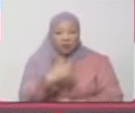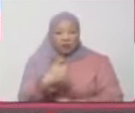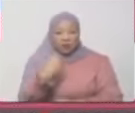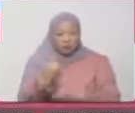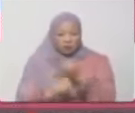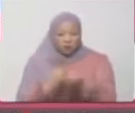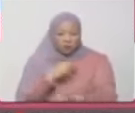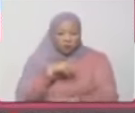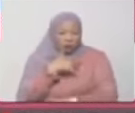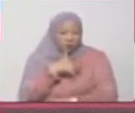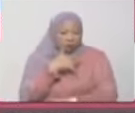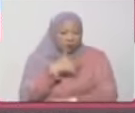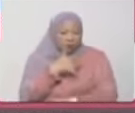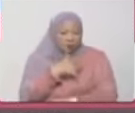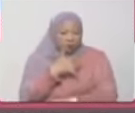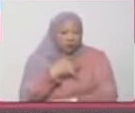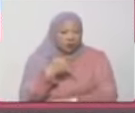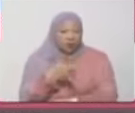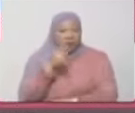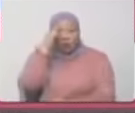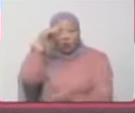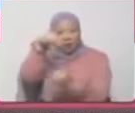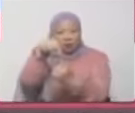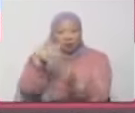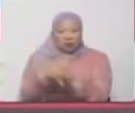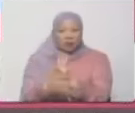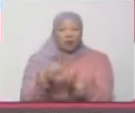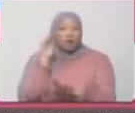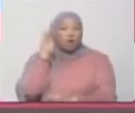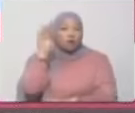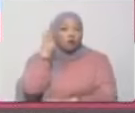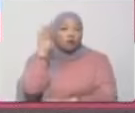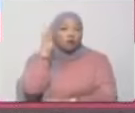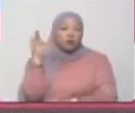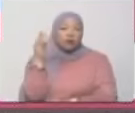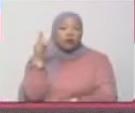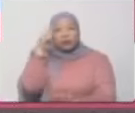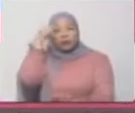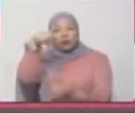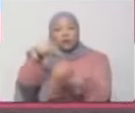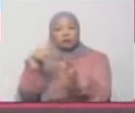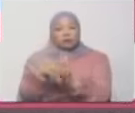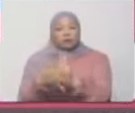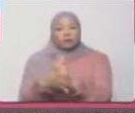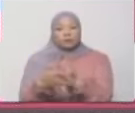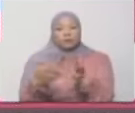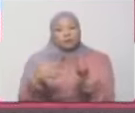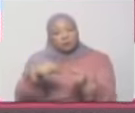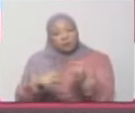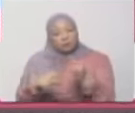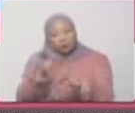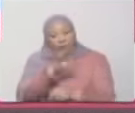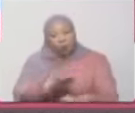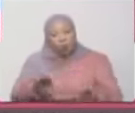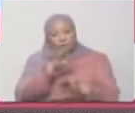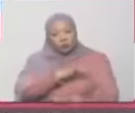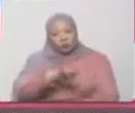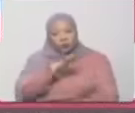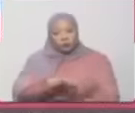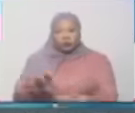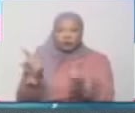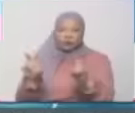llevamos nosotros. En la ruta, en el rumbo, en el horizonte. La construcción de una nueva sociedad, de